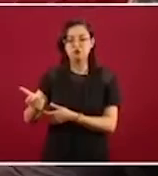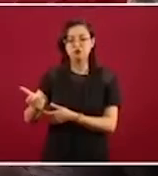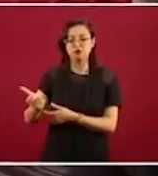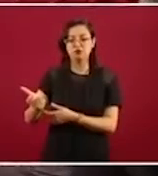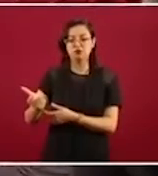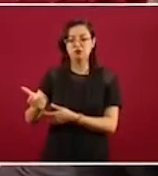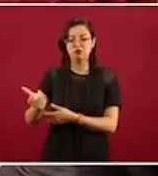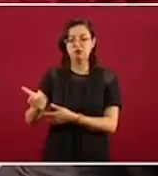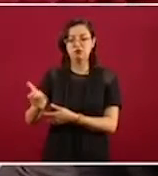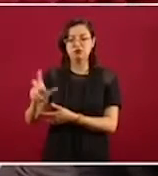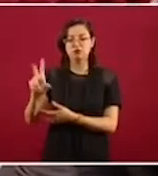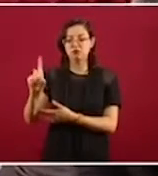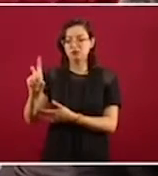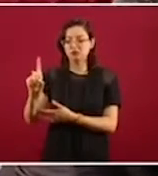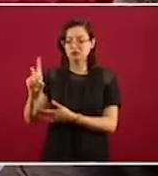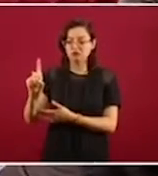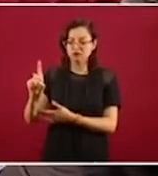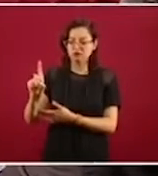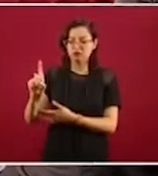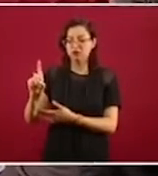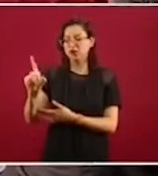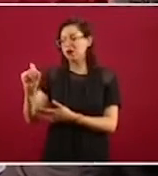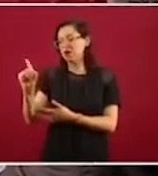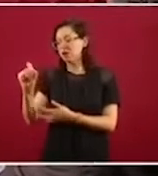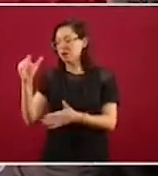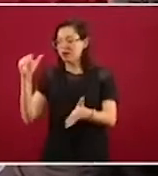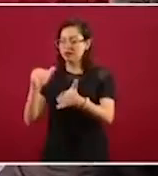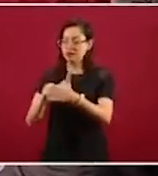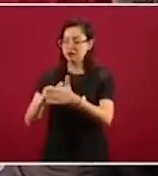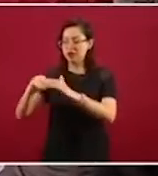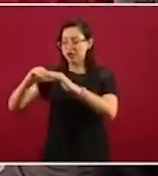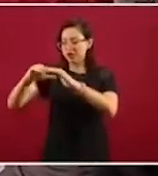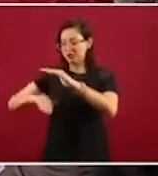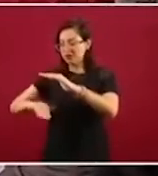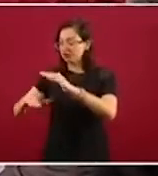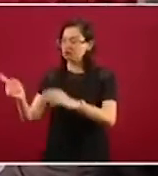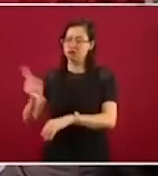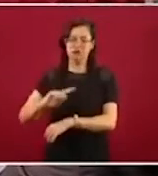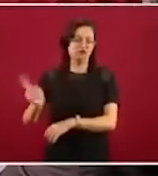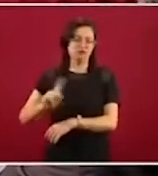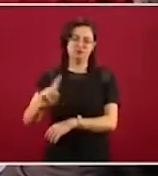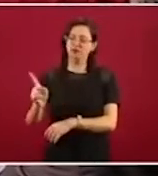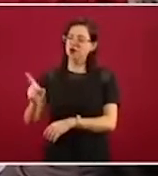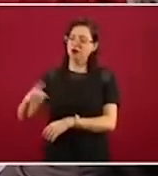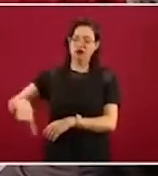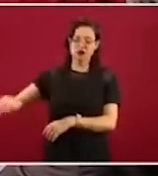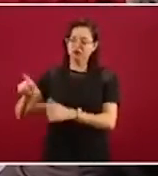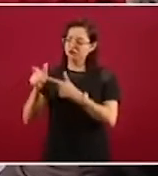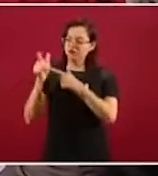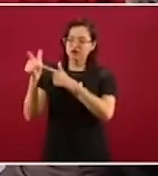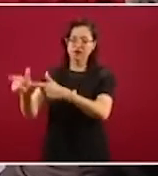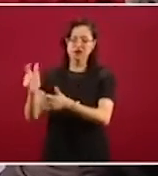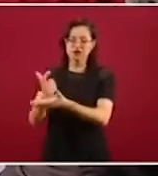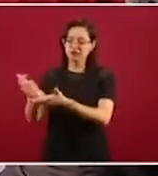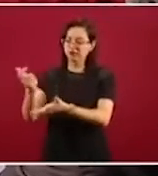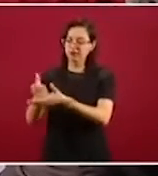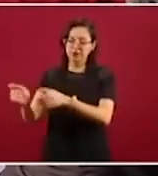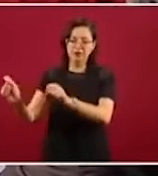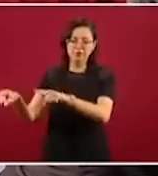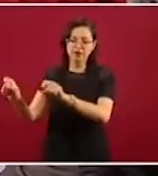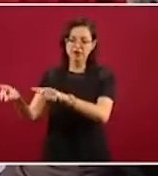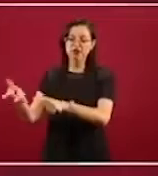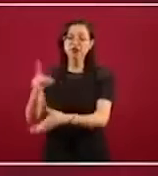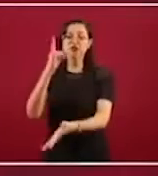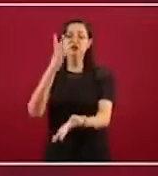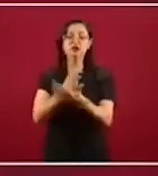menos de 30, de 20 mil pesos, no, aplica. Estamos hablando